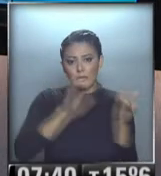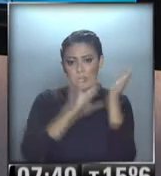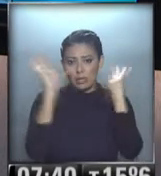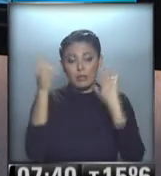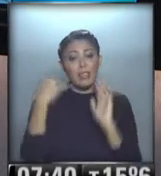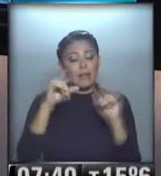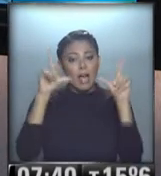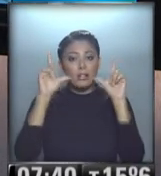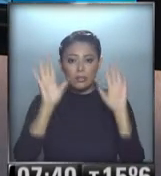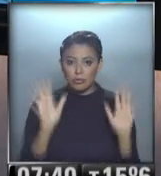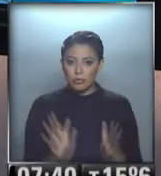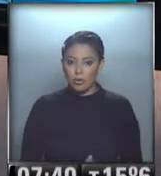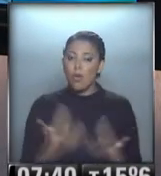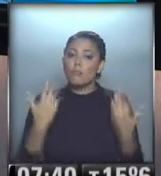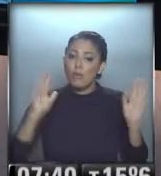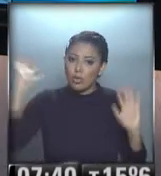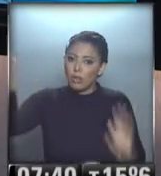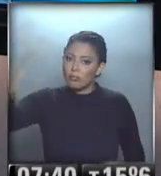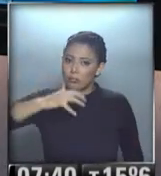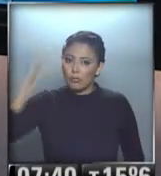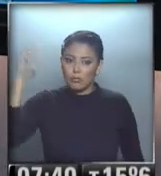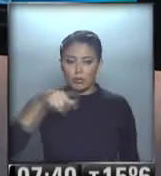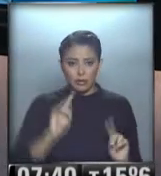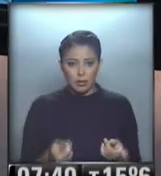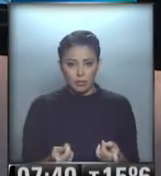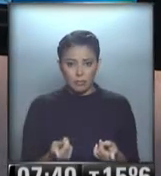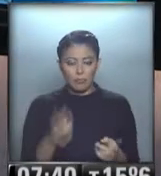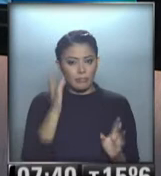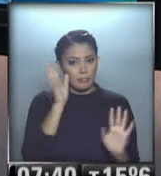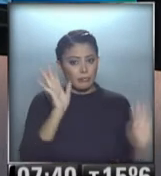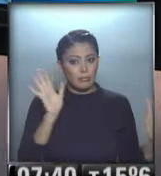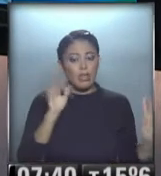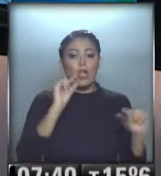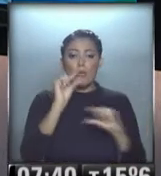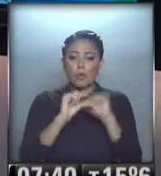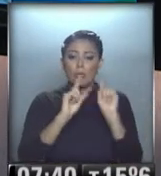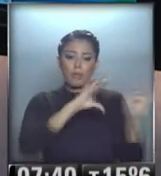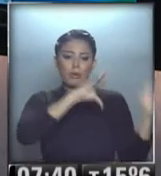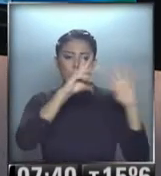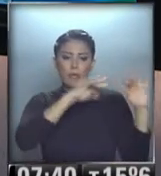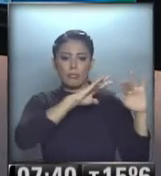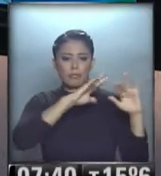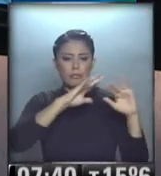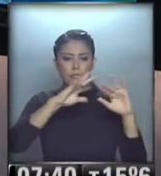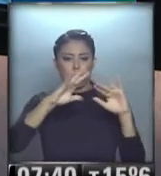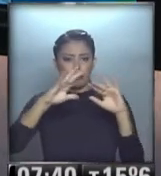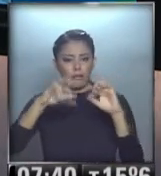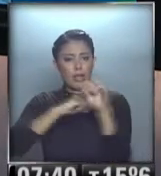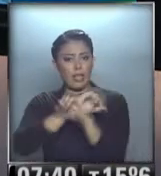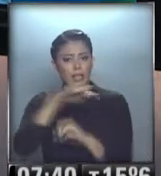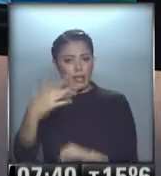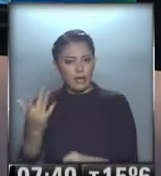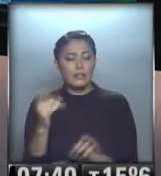al pronóstico para hoy. Puede llover todavía durante el día muchísimo y de a poco la nubosidad se va a ir moviendo hacia el este, pero todavía